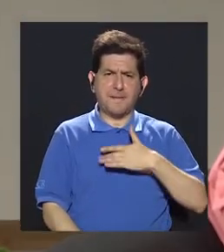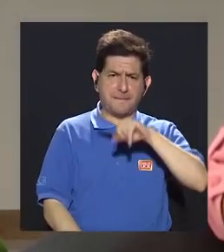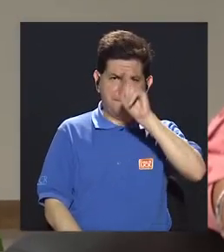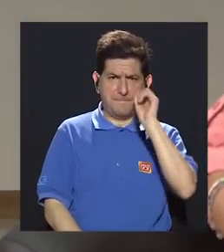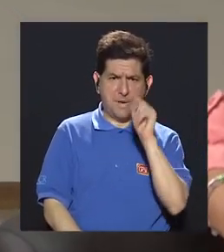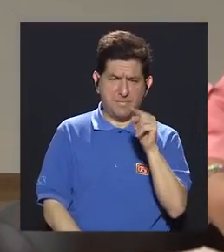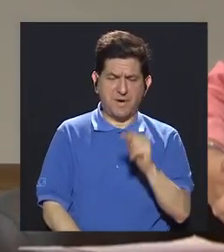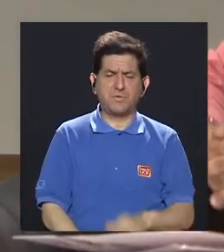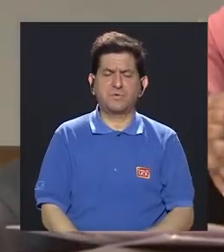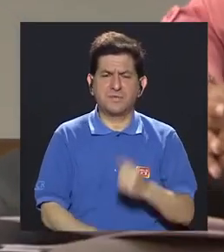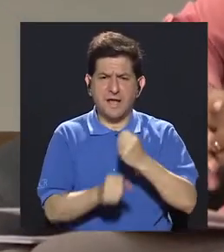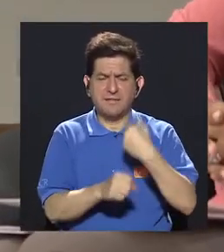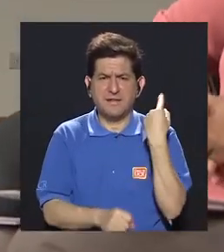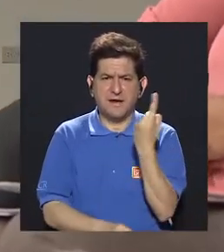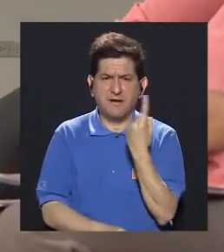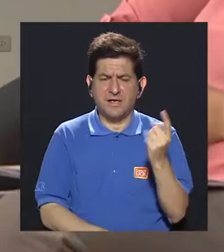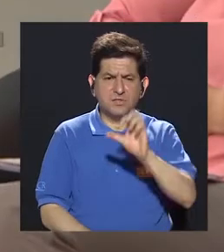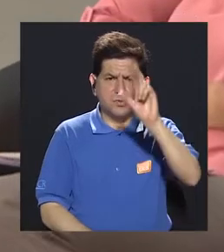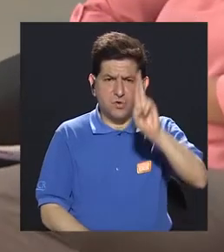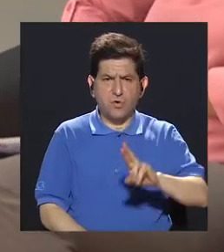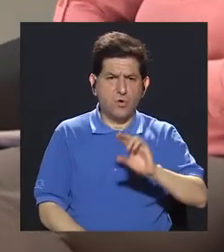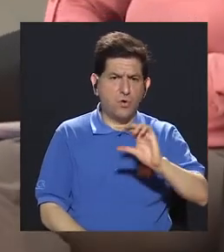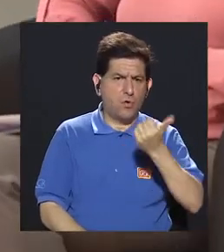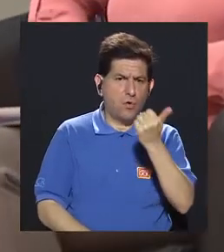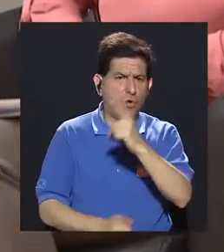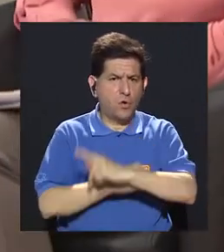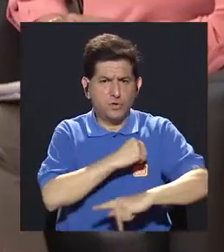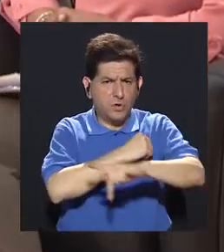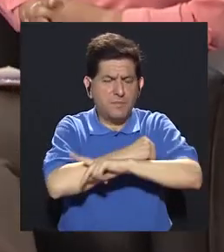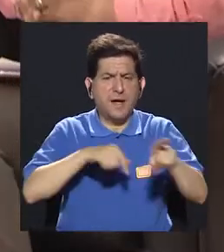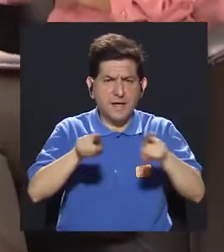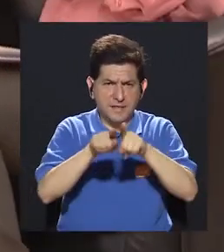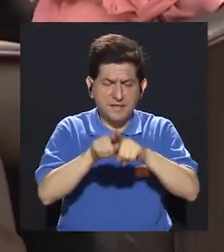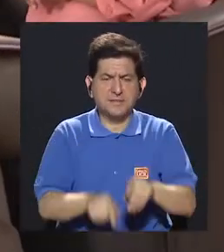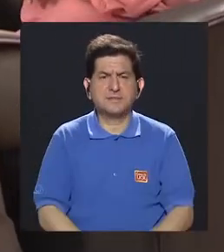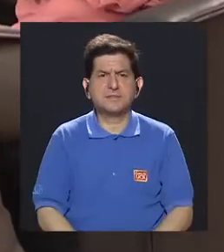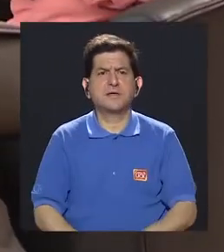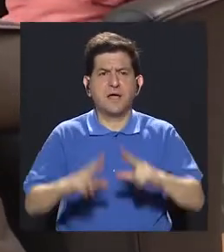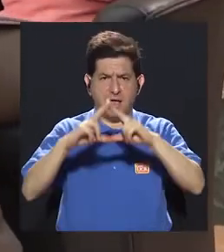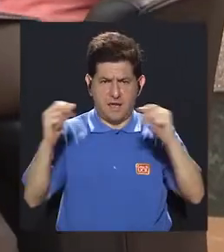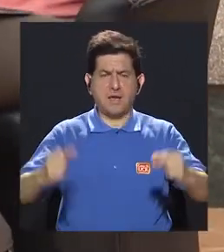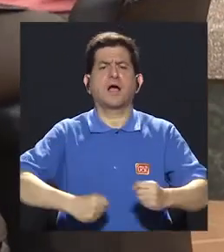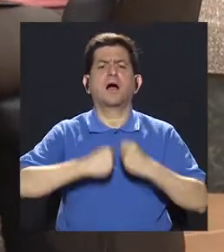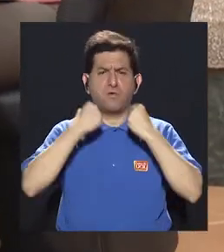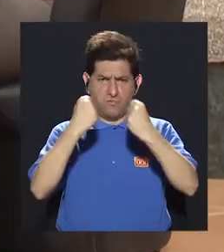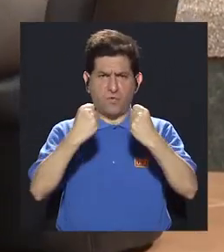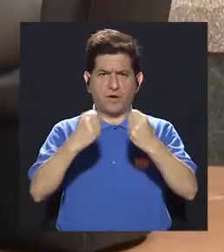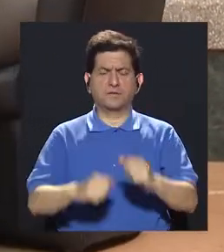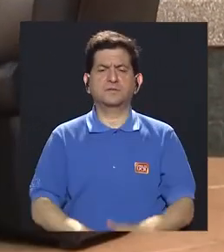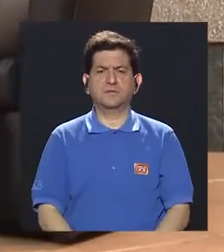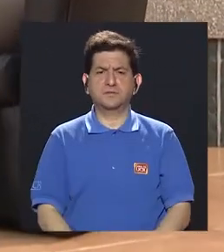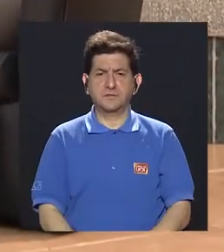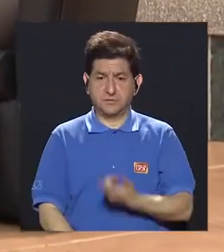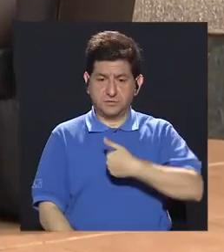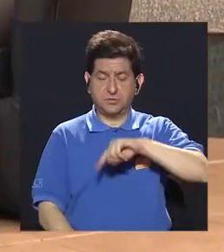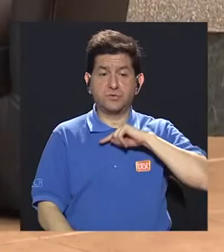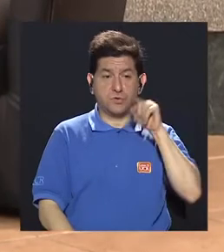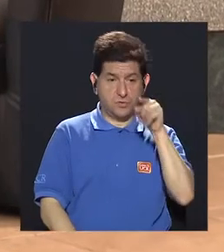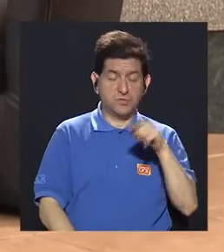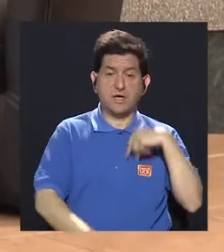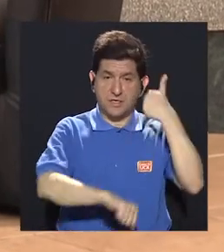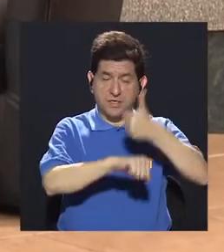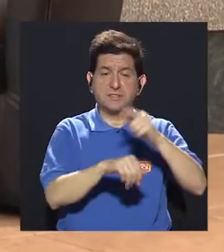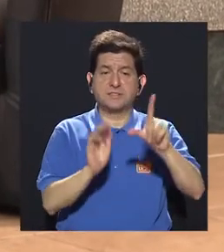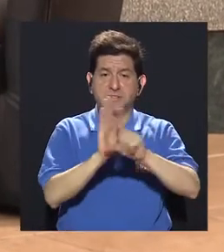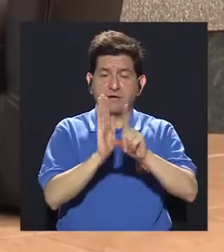una de mis preguntas, ¿si solo trabajaban en Costa Rica o en otros países? Sí, bueno, en Nicaragua somos muy fuertes, estamos constituidos